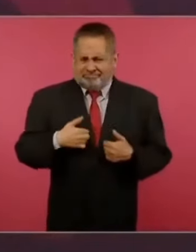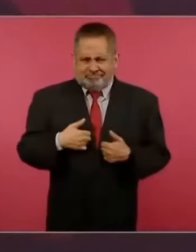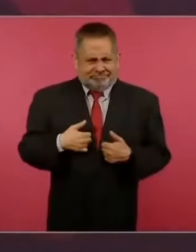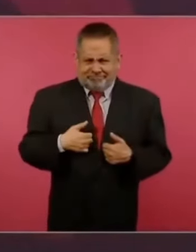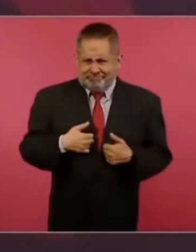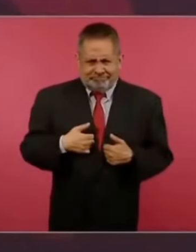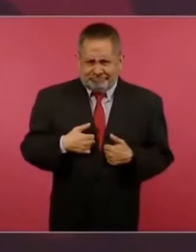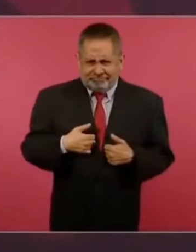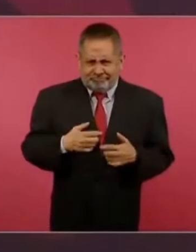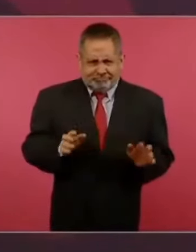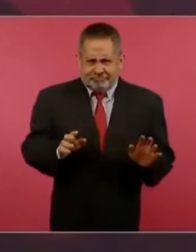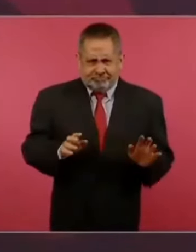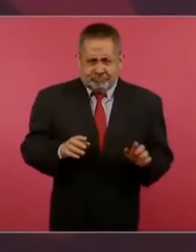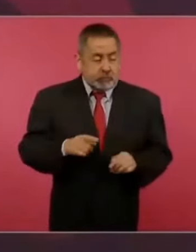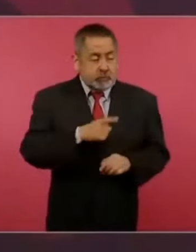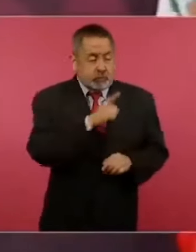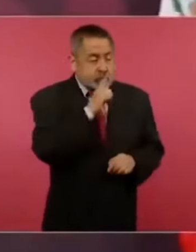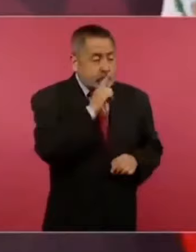de violencia.